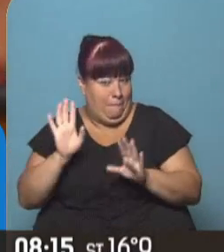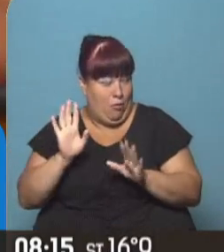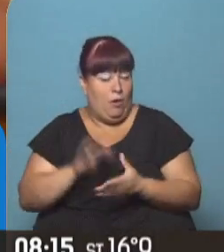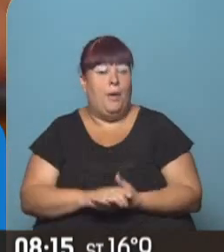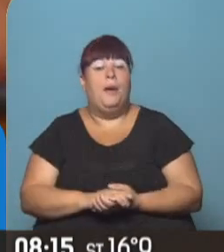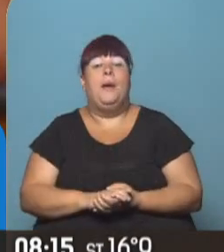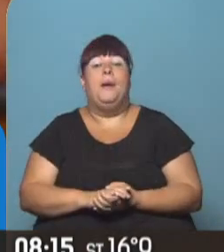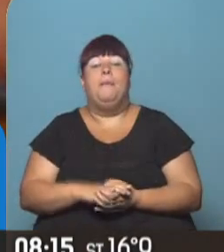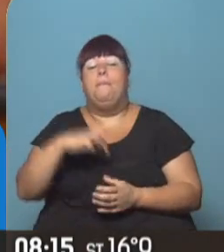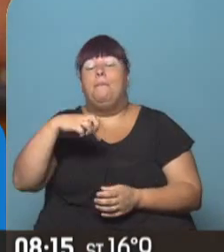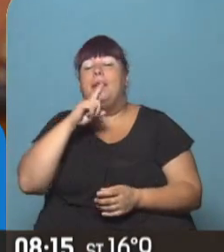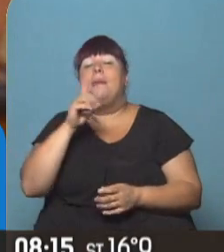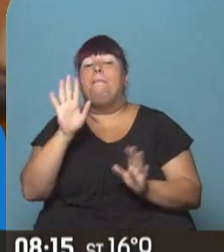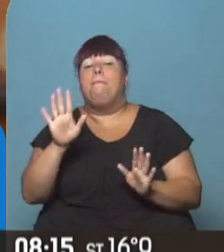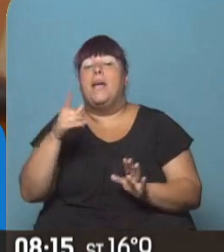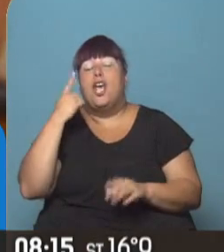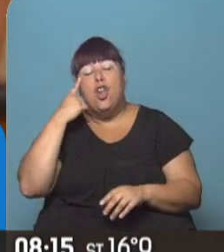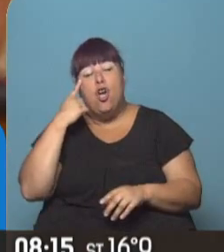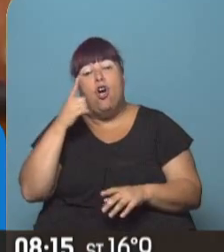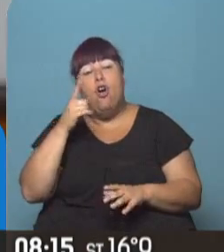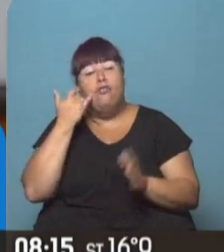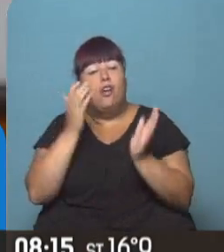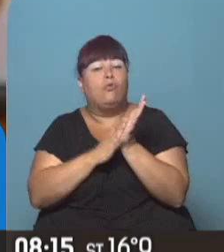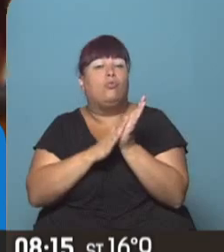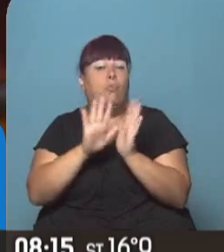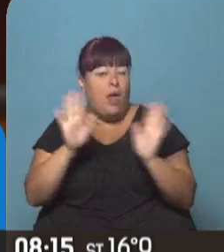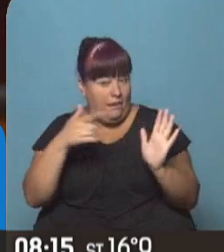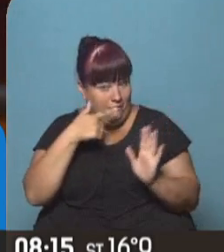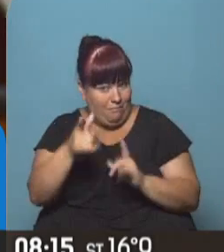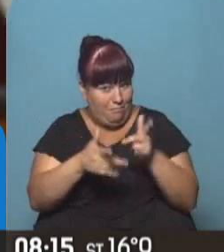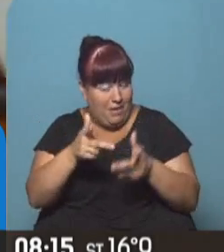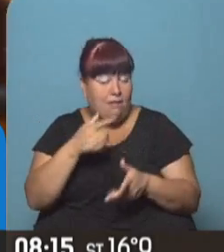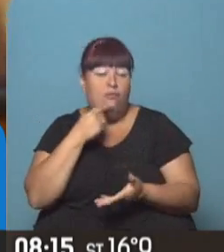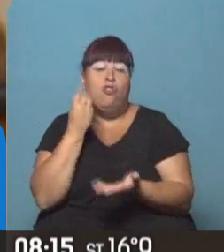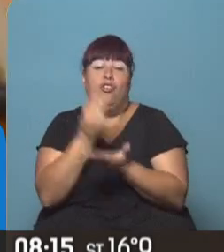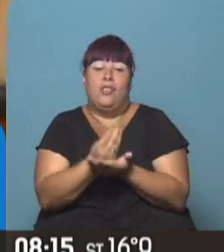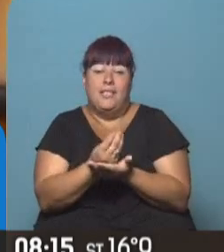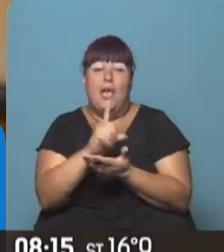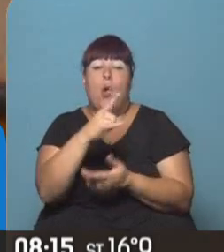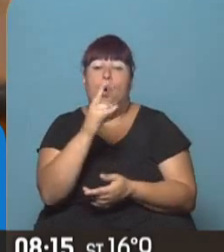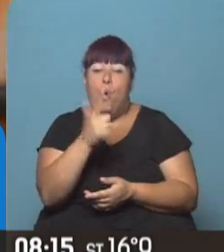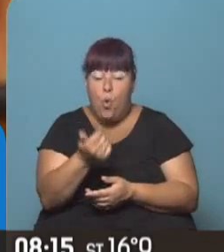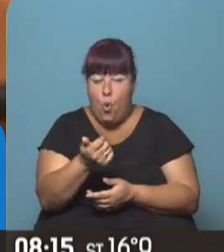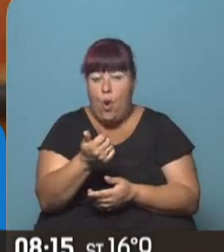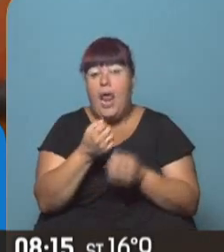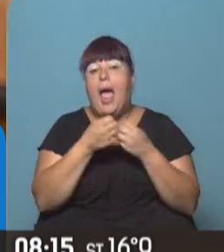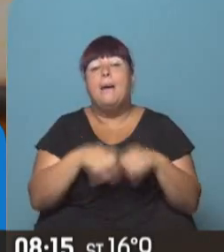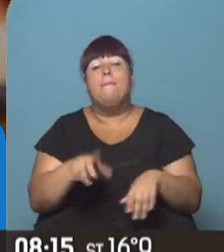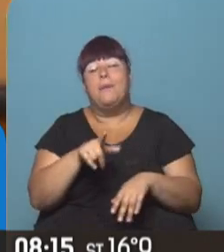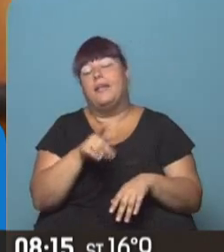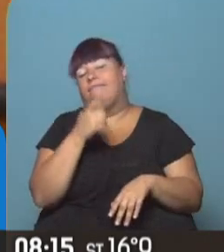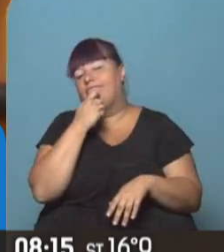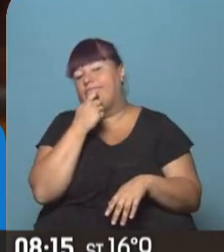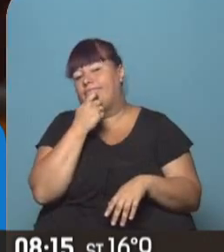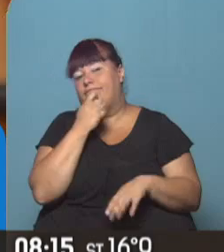los Trabajadores. Pero, por cierto, se verifica esto que vos estás planteando. La candidatura de Lula arranca por ahí